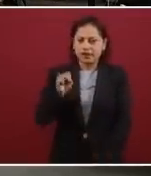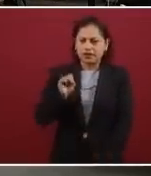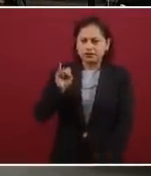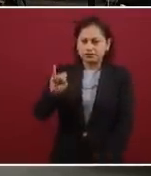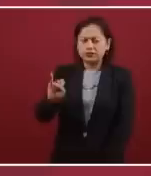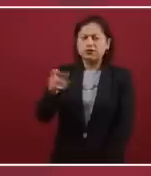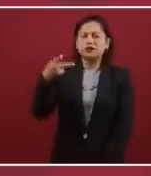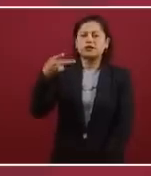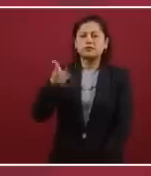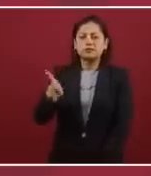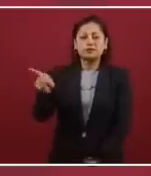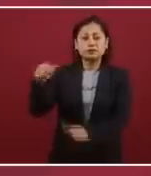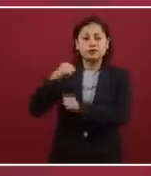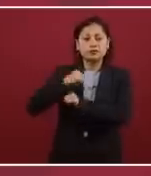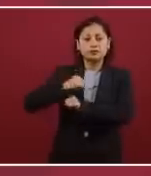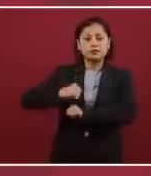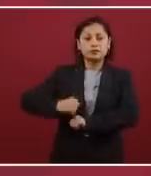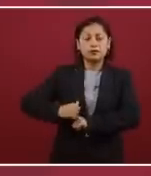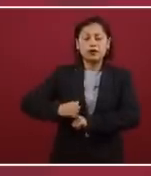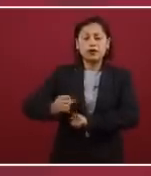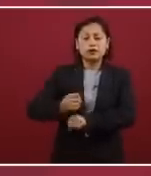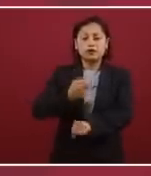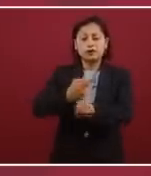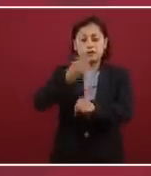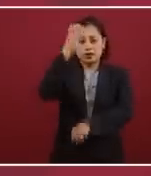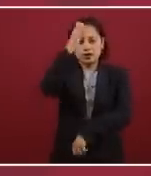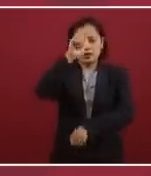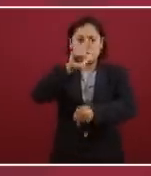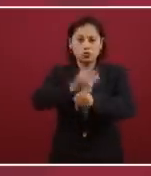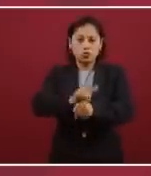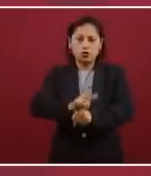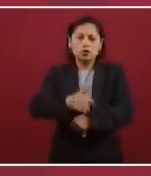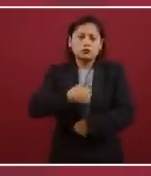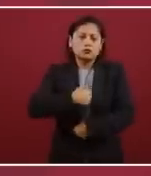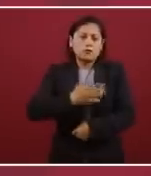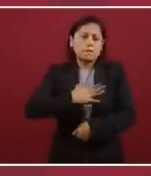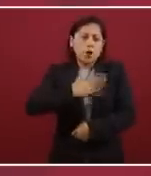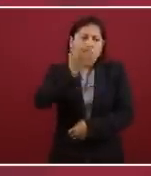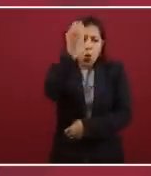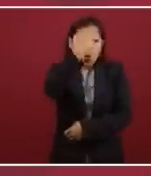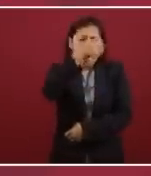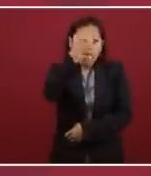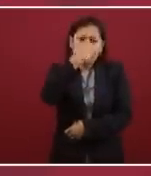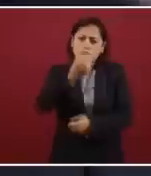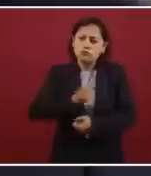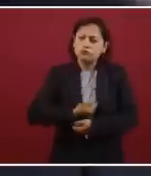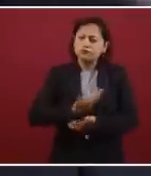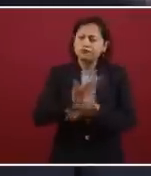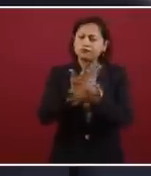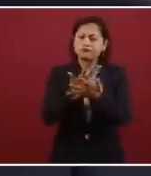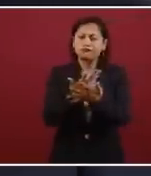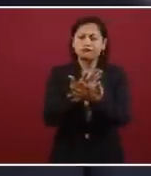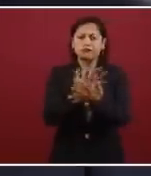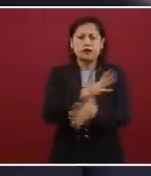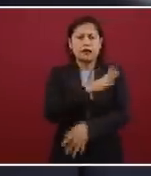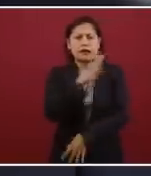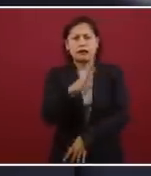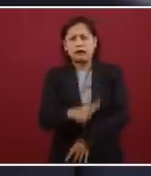la Secretaría de Cultura. Yo doy mi opinión en general. Yo creo que eso fue lo